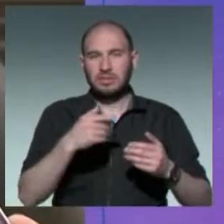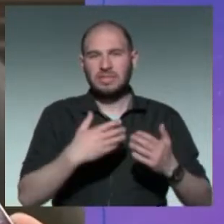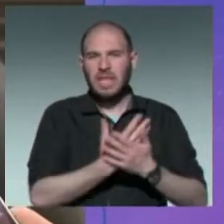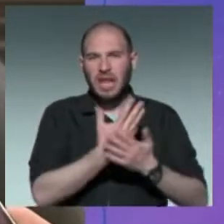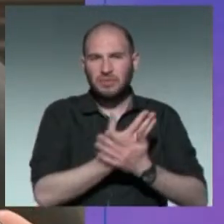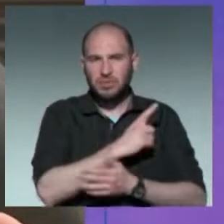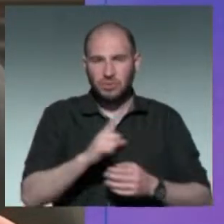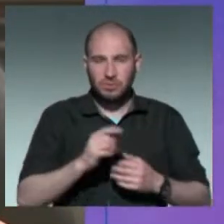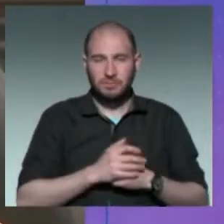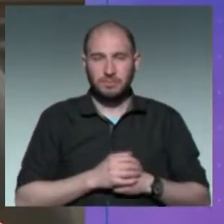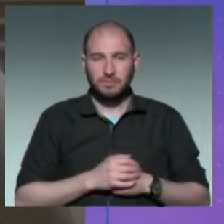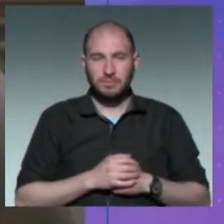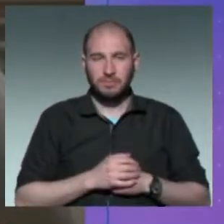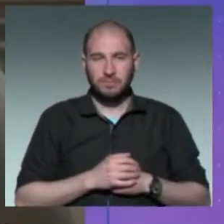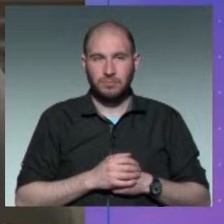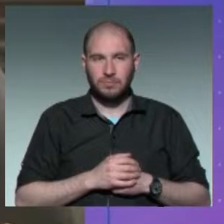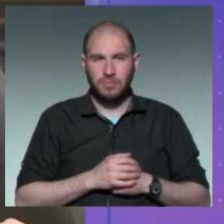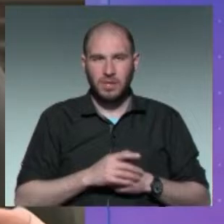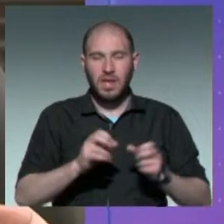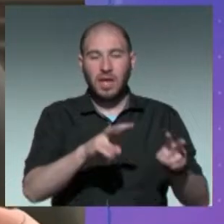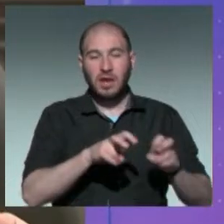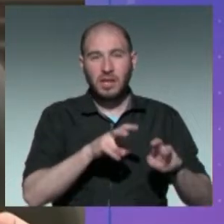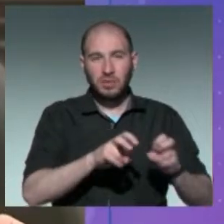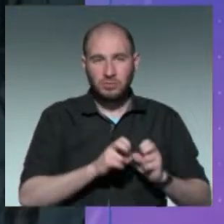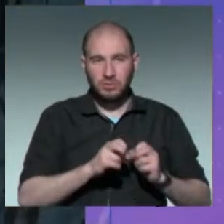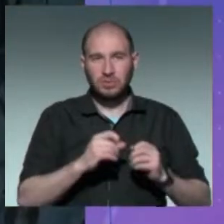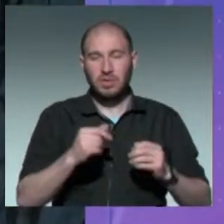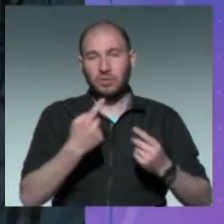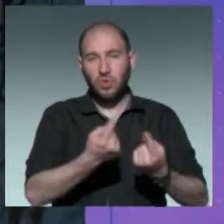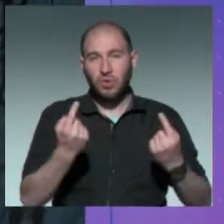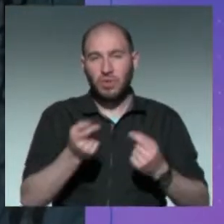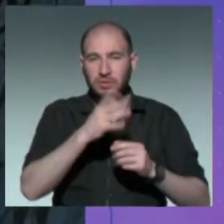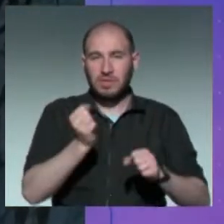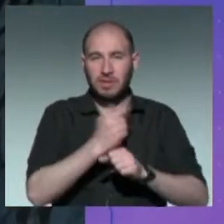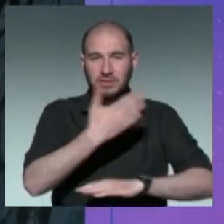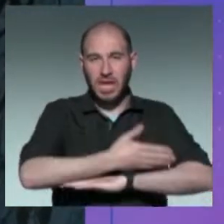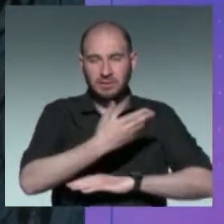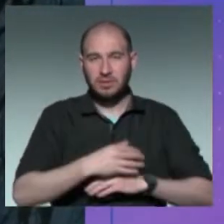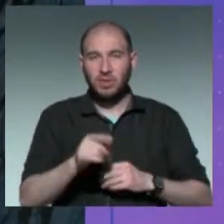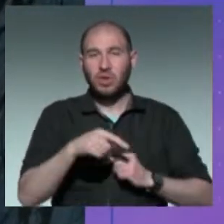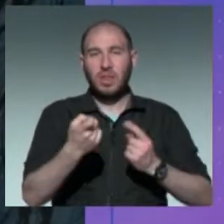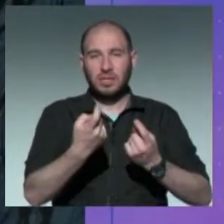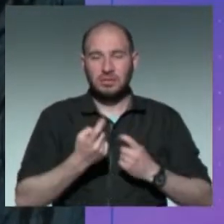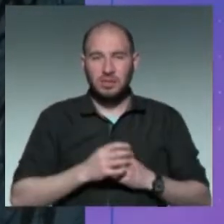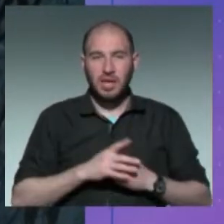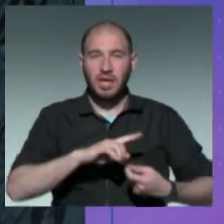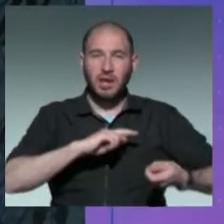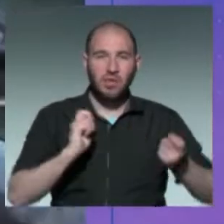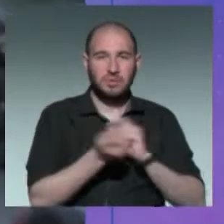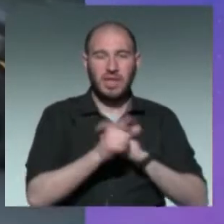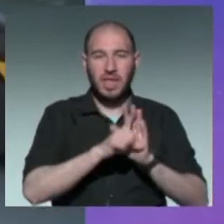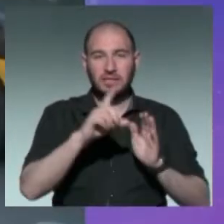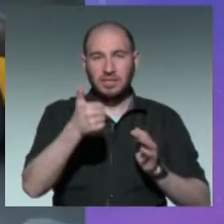sacrificio ni de la recaudación, que es el sustento de cada día de los obreros de taxi, ¿no? Hacía falta una renovación de la